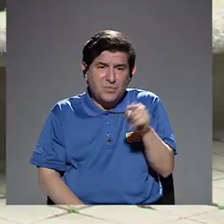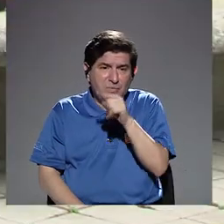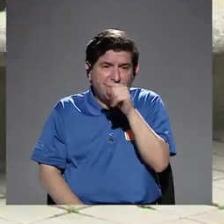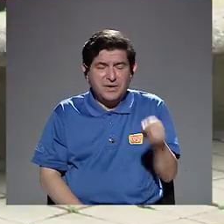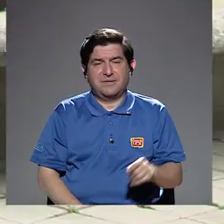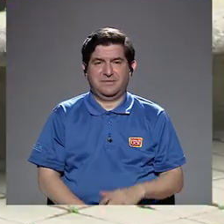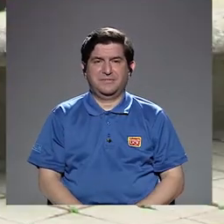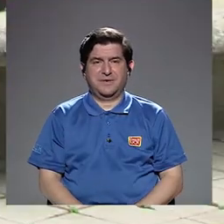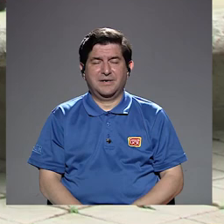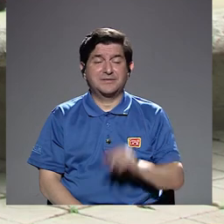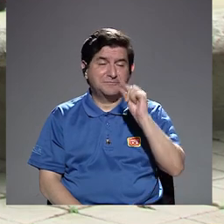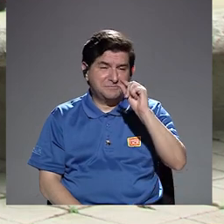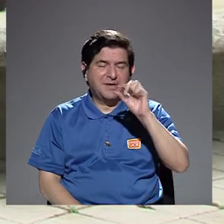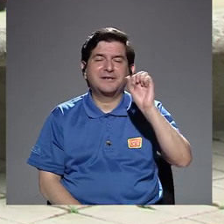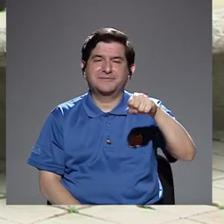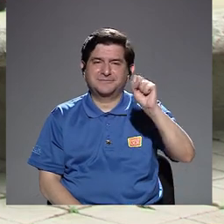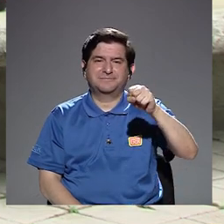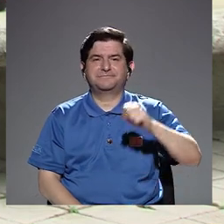pequeñitas también.